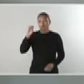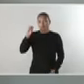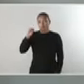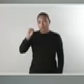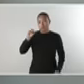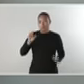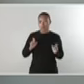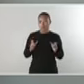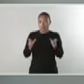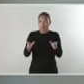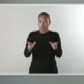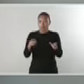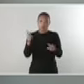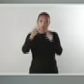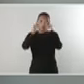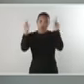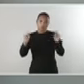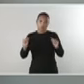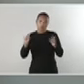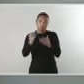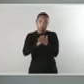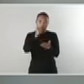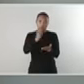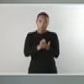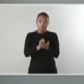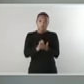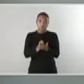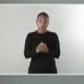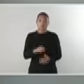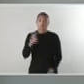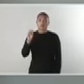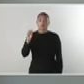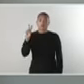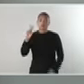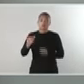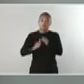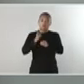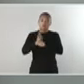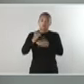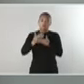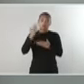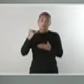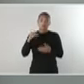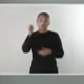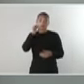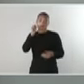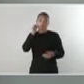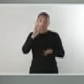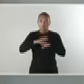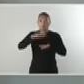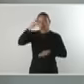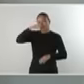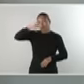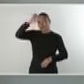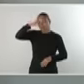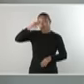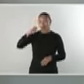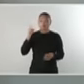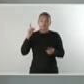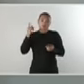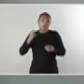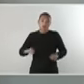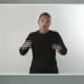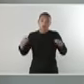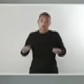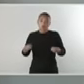y la paz de los tamaulipecos en treinta y dos años de servicio Mi mayor experiencia ha estado en el campo